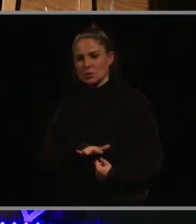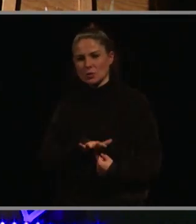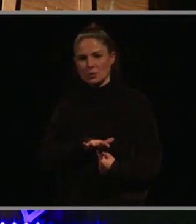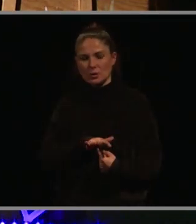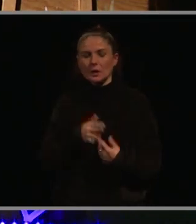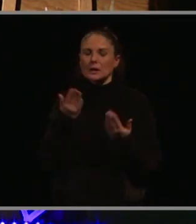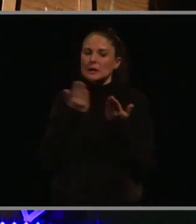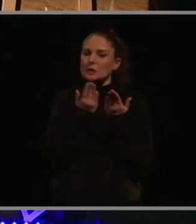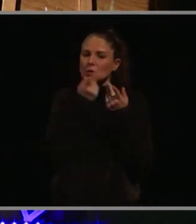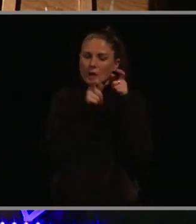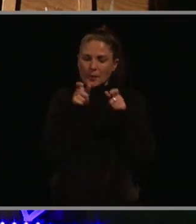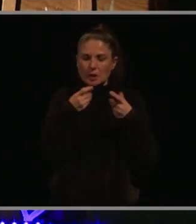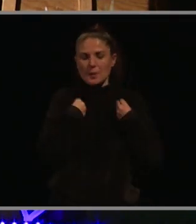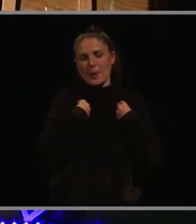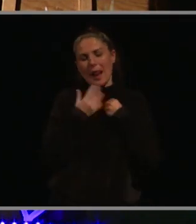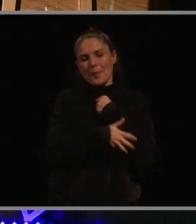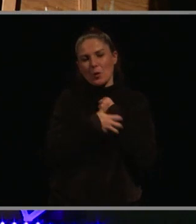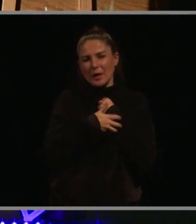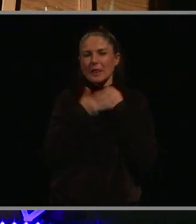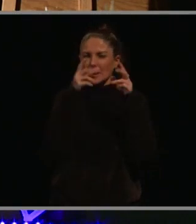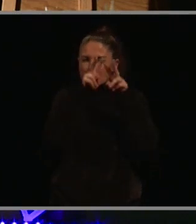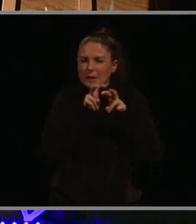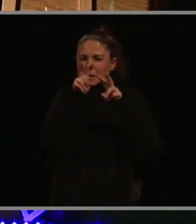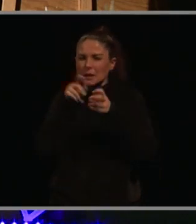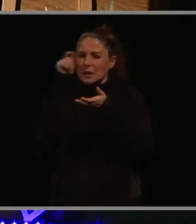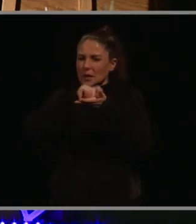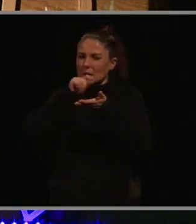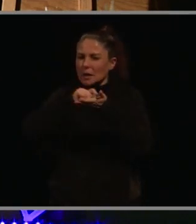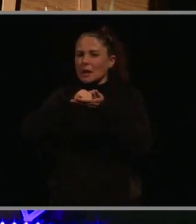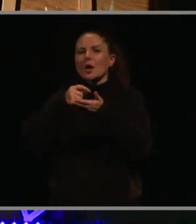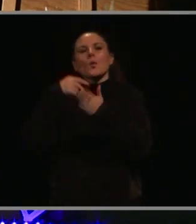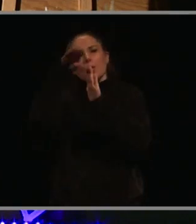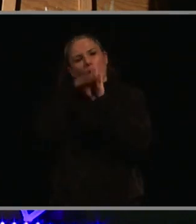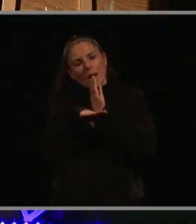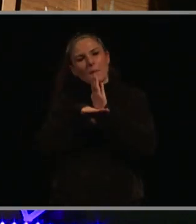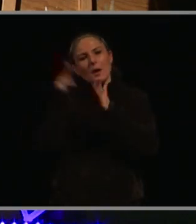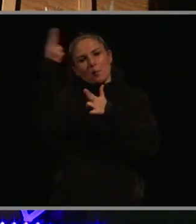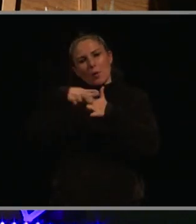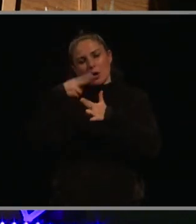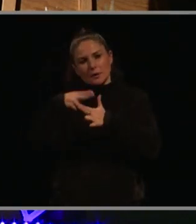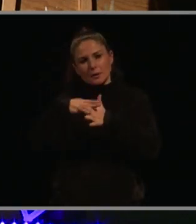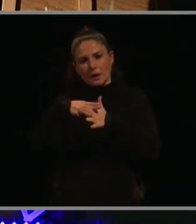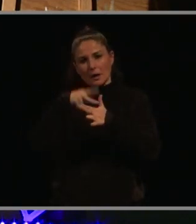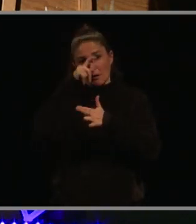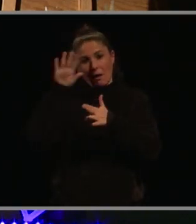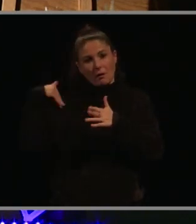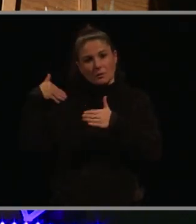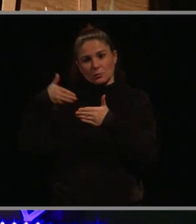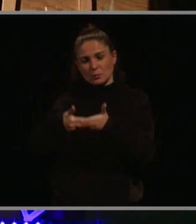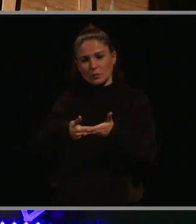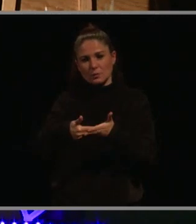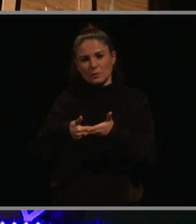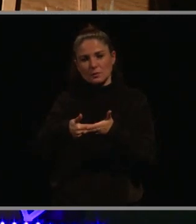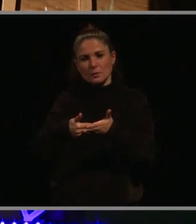en la pobreza, estudia mucho sobre este tema, escribe, hace programas y políticas. Y desde hace algunos años